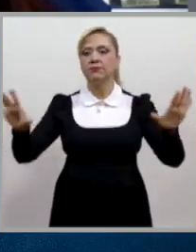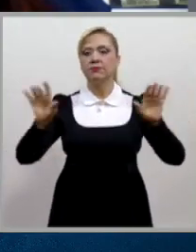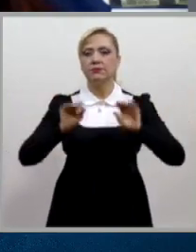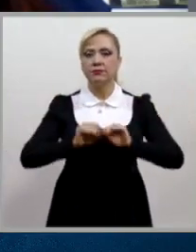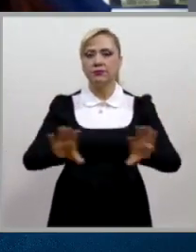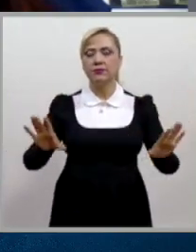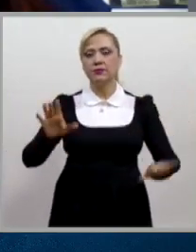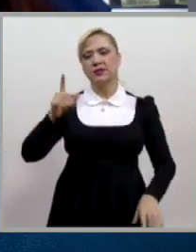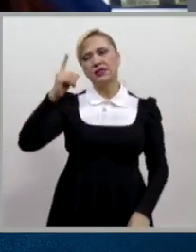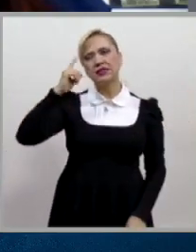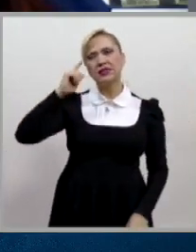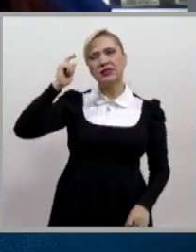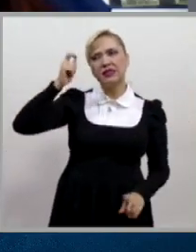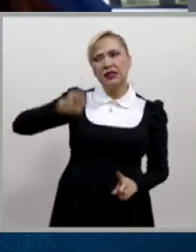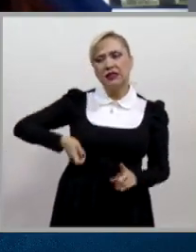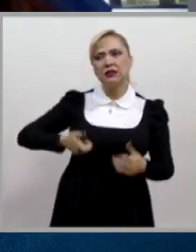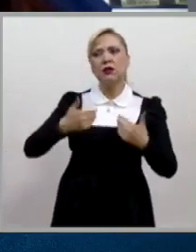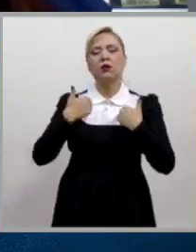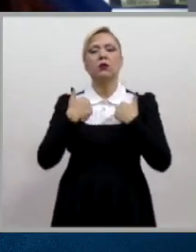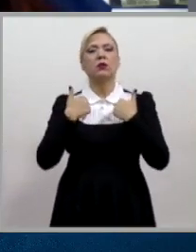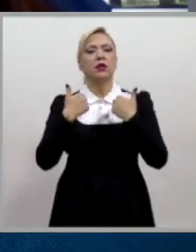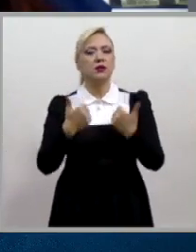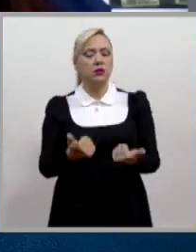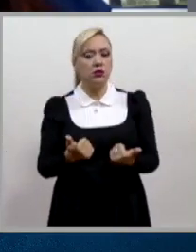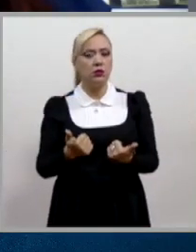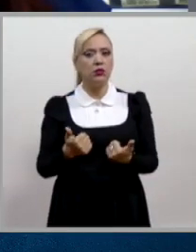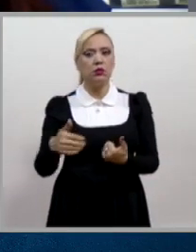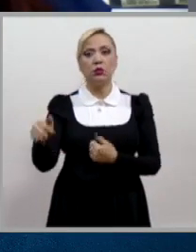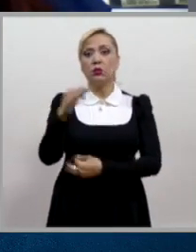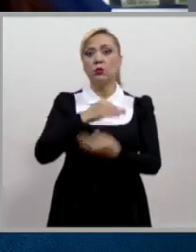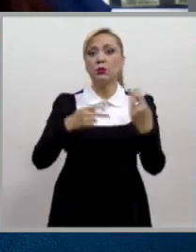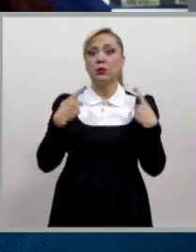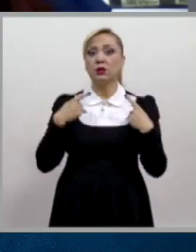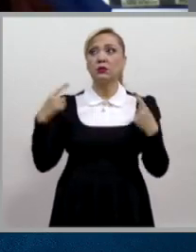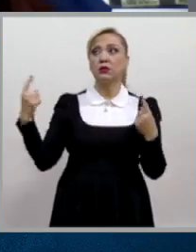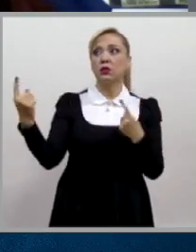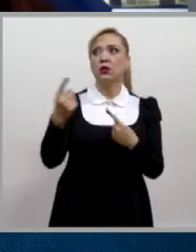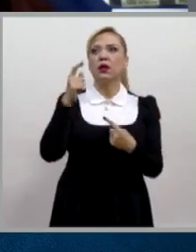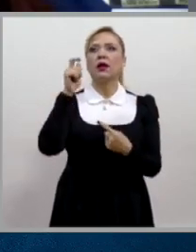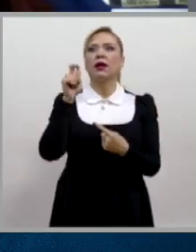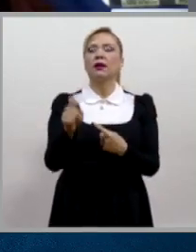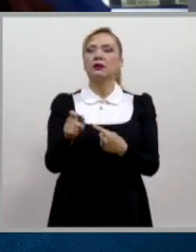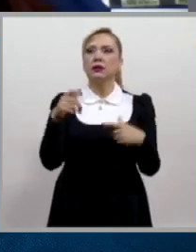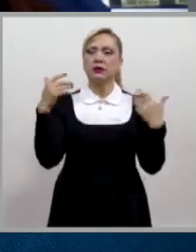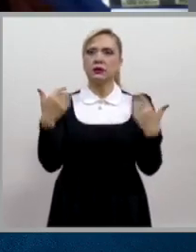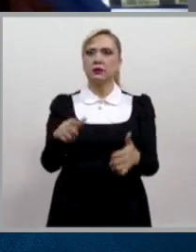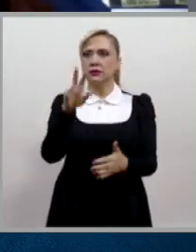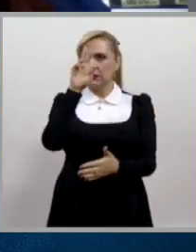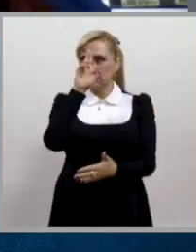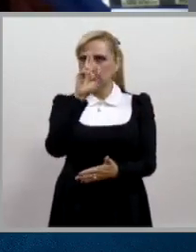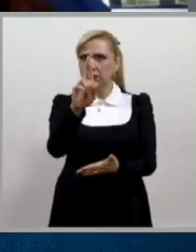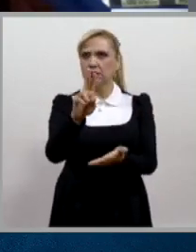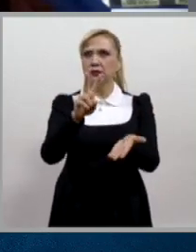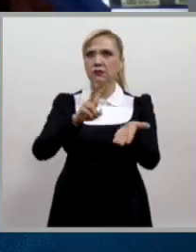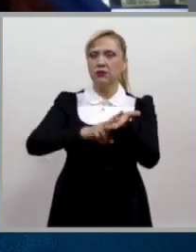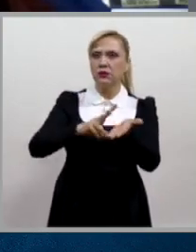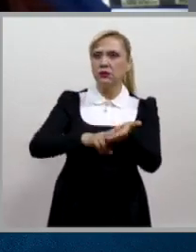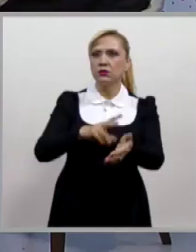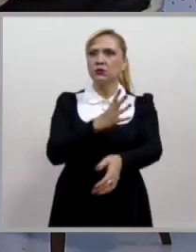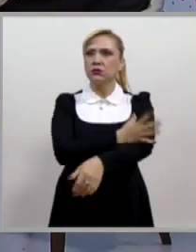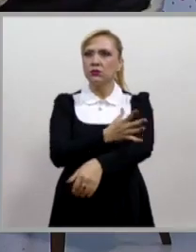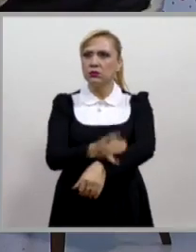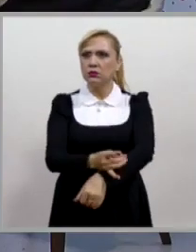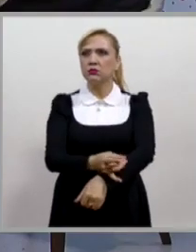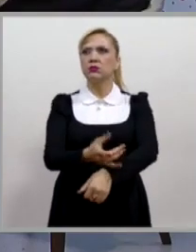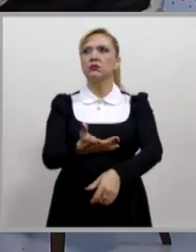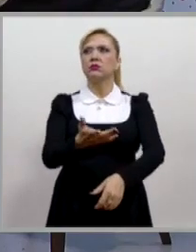o el conocimiento, sino la comprensión por parte de toda la sociedad de los valores, de los principios, de las prácticas sociales, de lo que implican